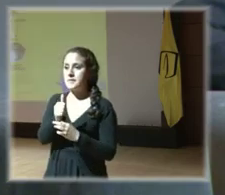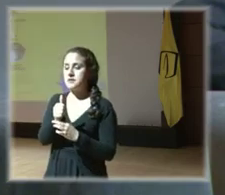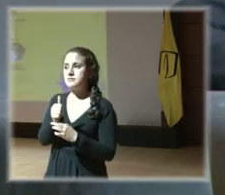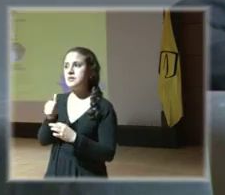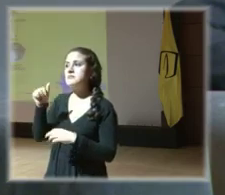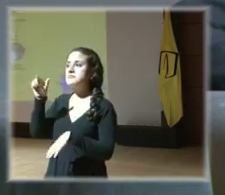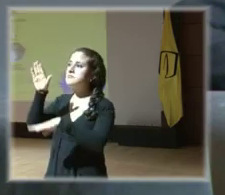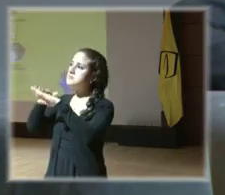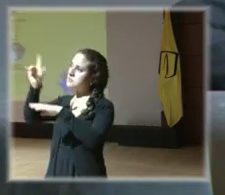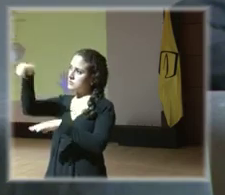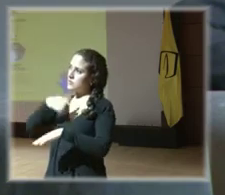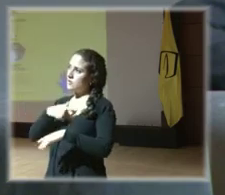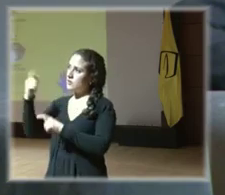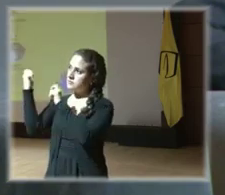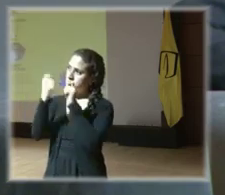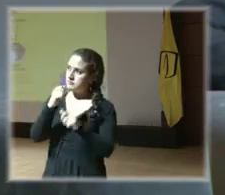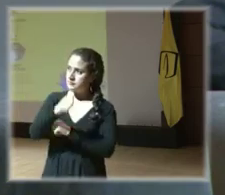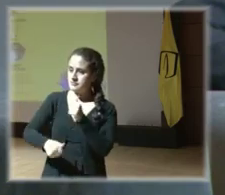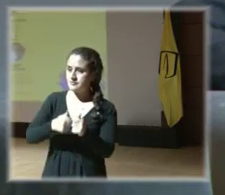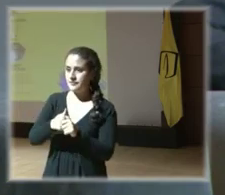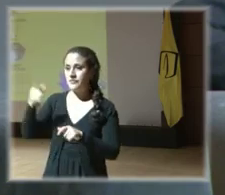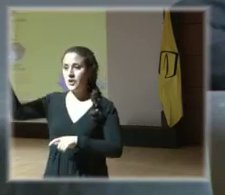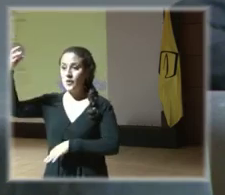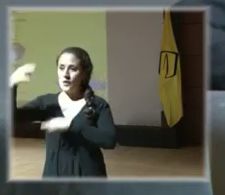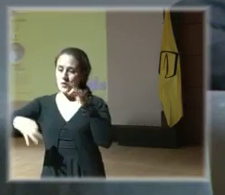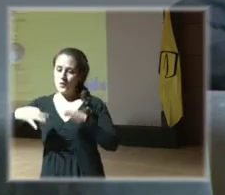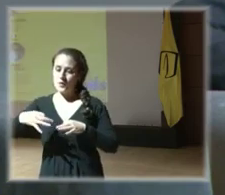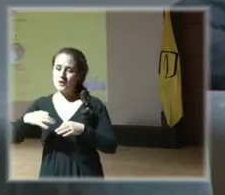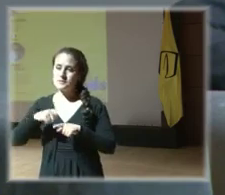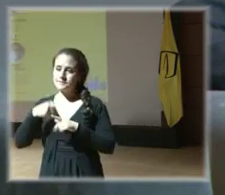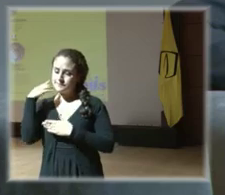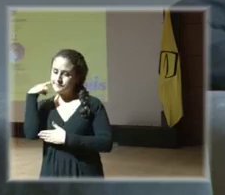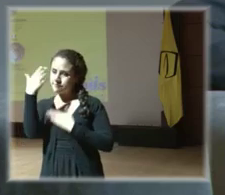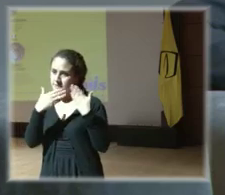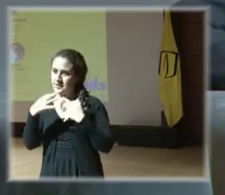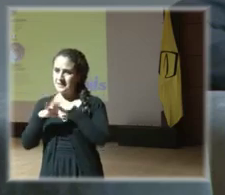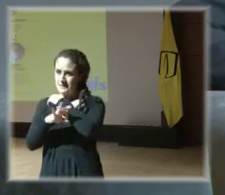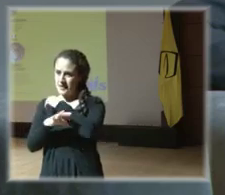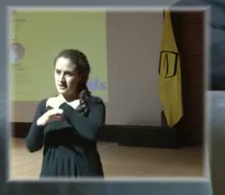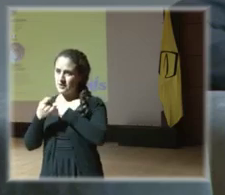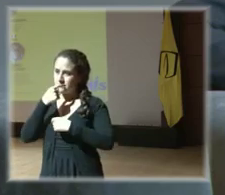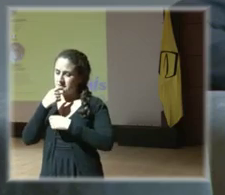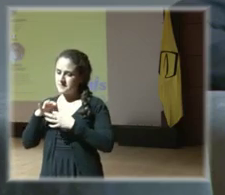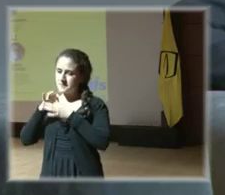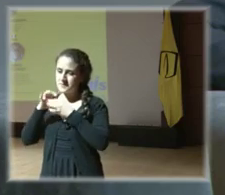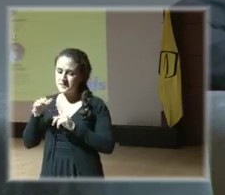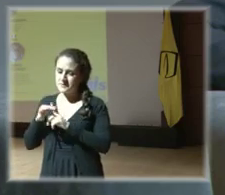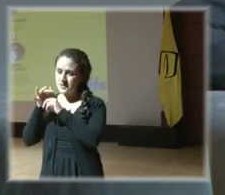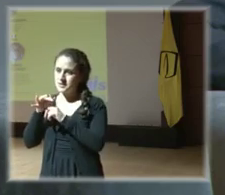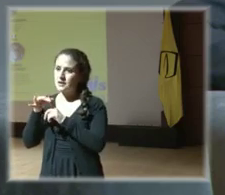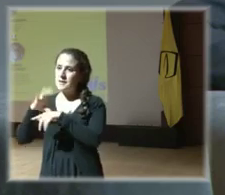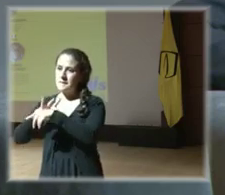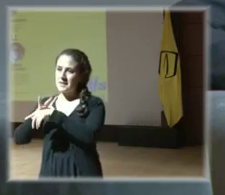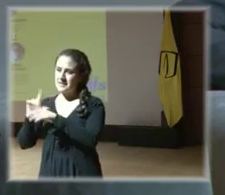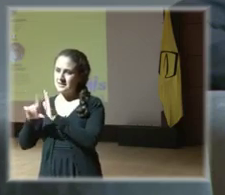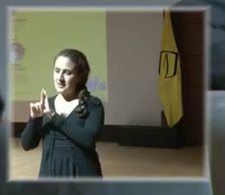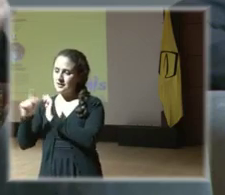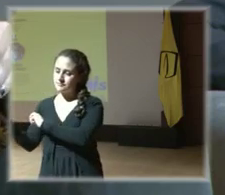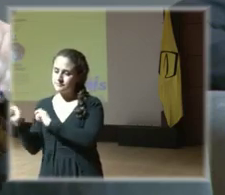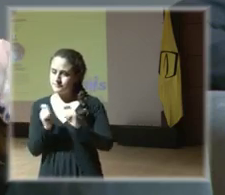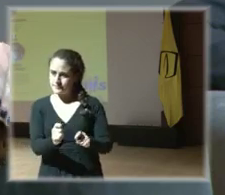se inicie y el juez ordena un peritaje de un psiquiatra forense, generalmente de medicina legal. La persona